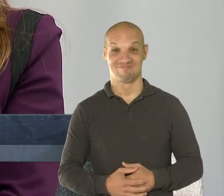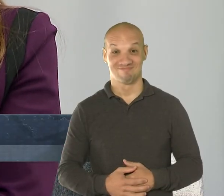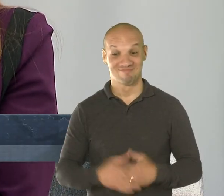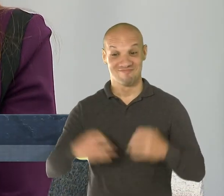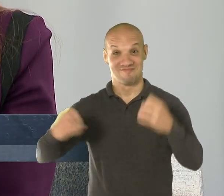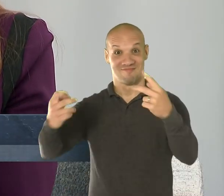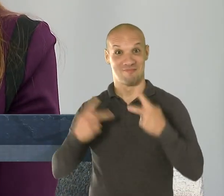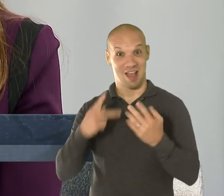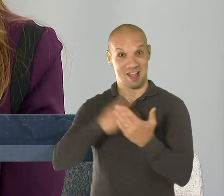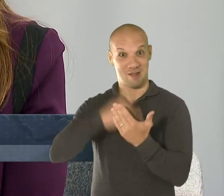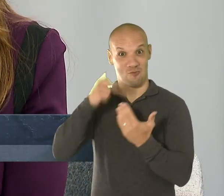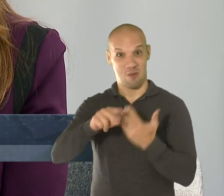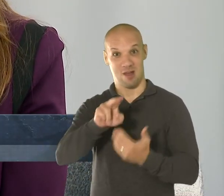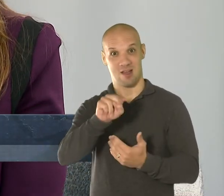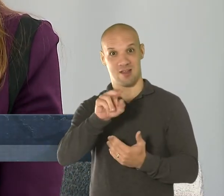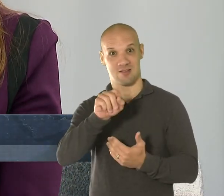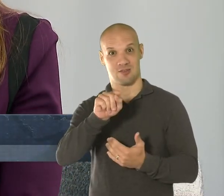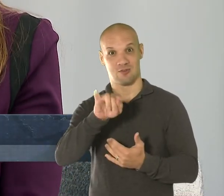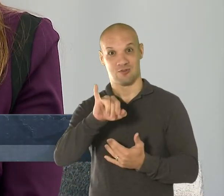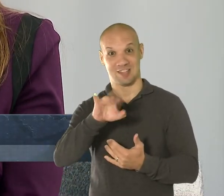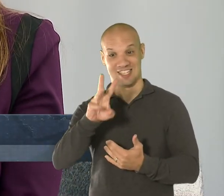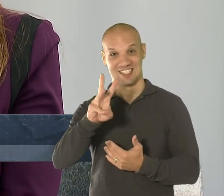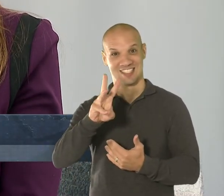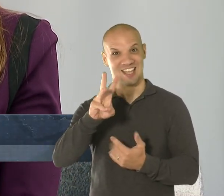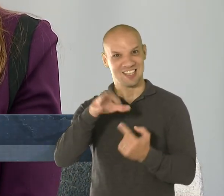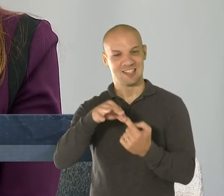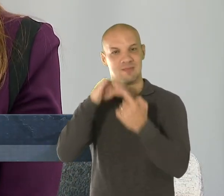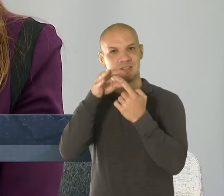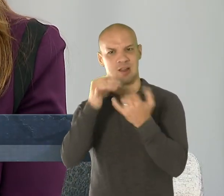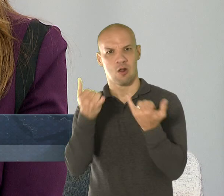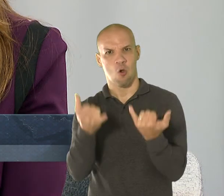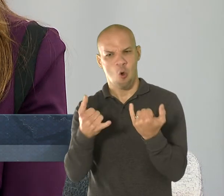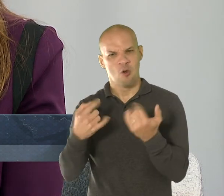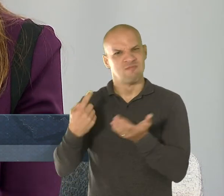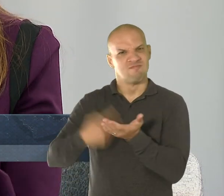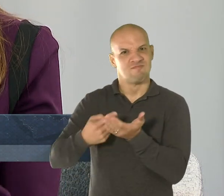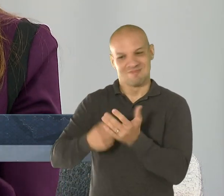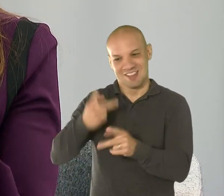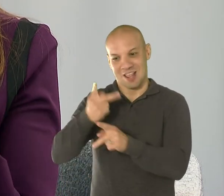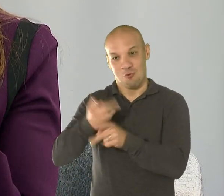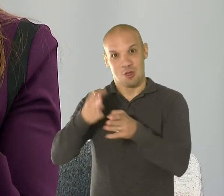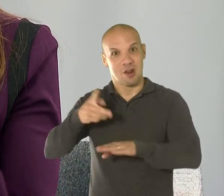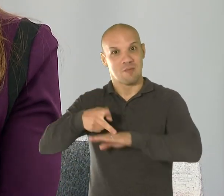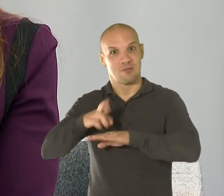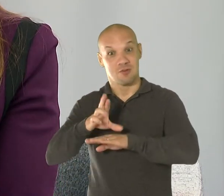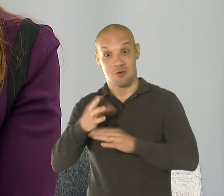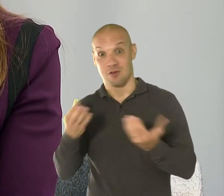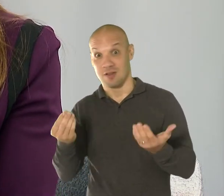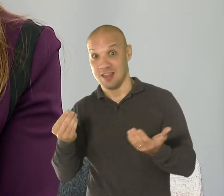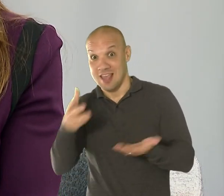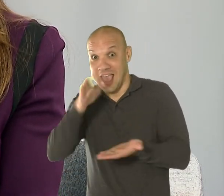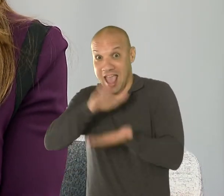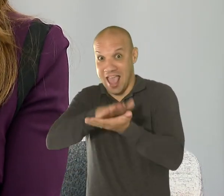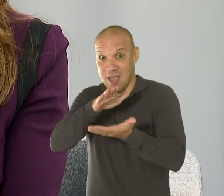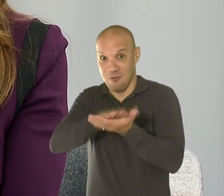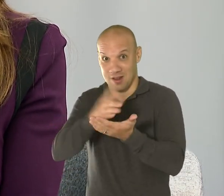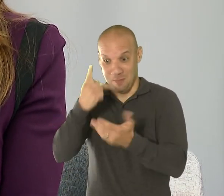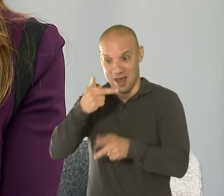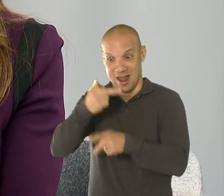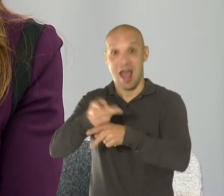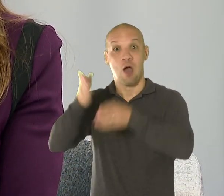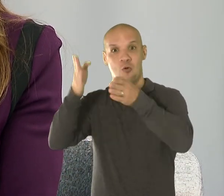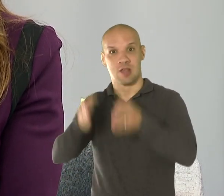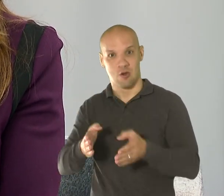De regreso a Noti6 Especial, hoy hablando sobre los cuidadores en Puerto Rico y la Escuela para Cuidadores de Adultos Mayores de